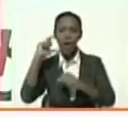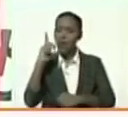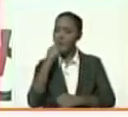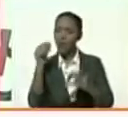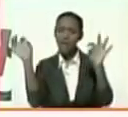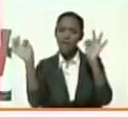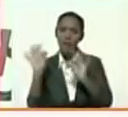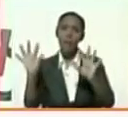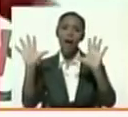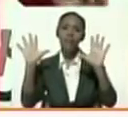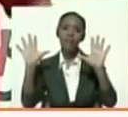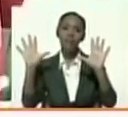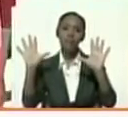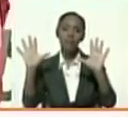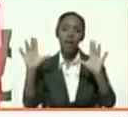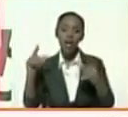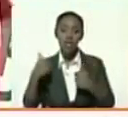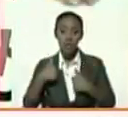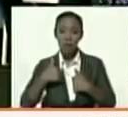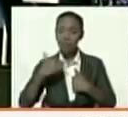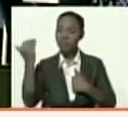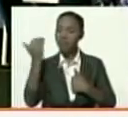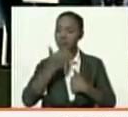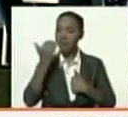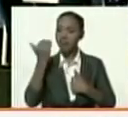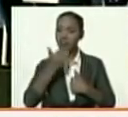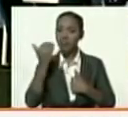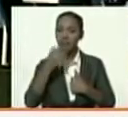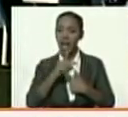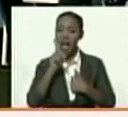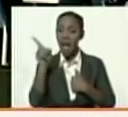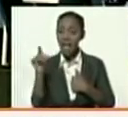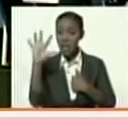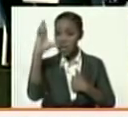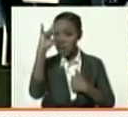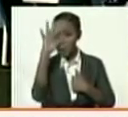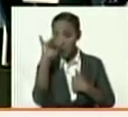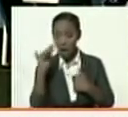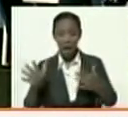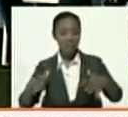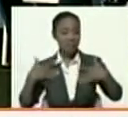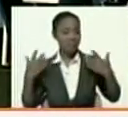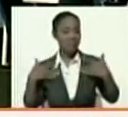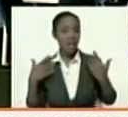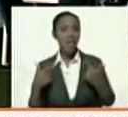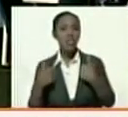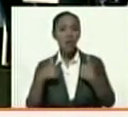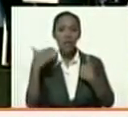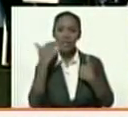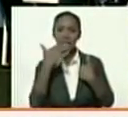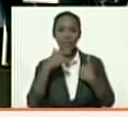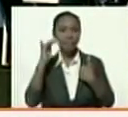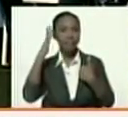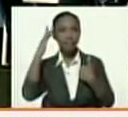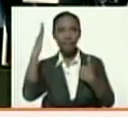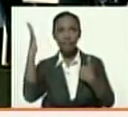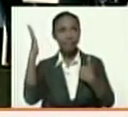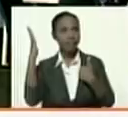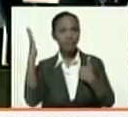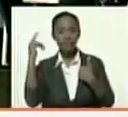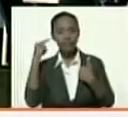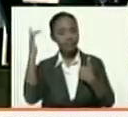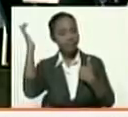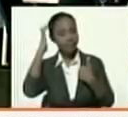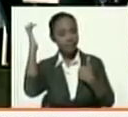no hay manera. Por eso yo me río de aquellos que se burlan y se alegran. Me río y digo, qué iluso.